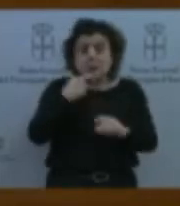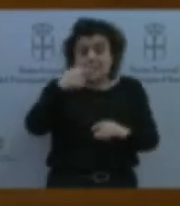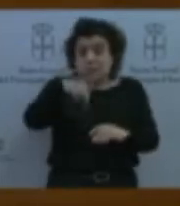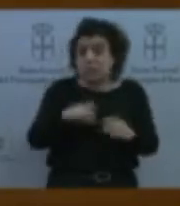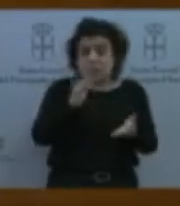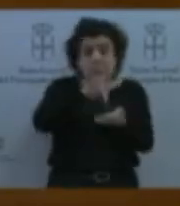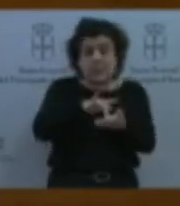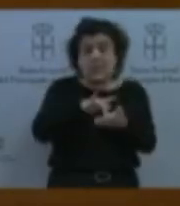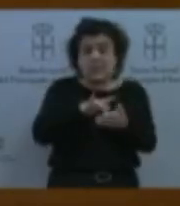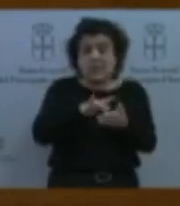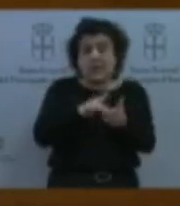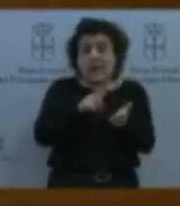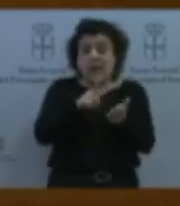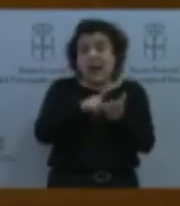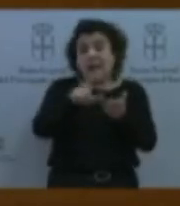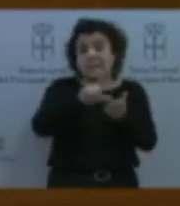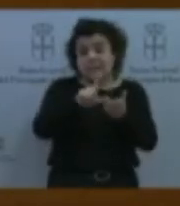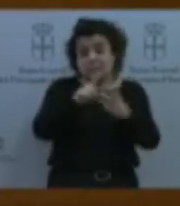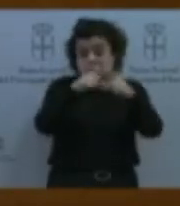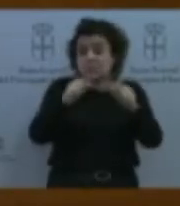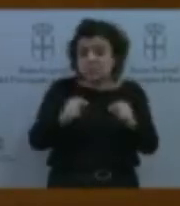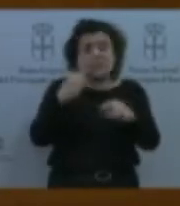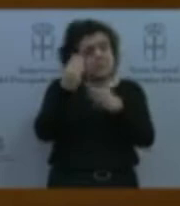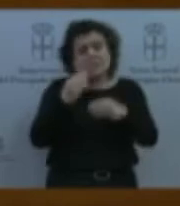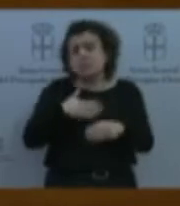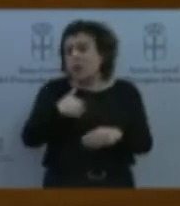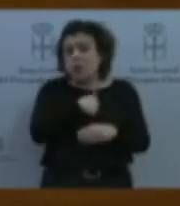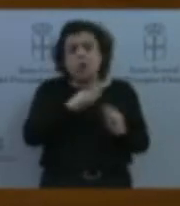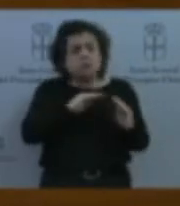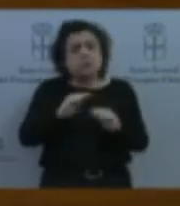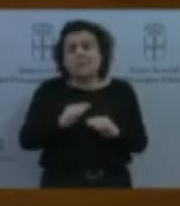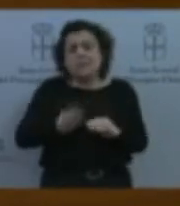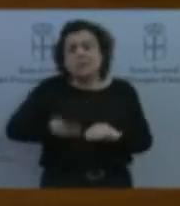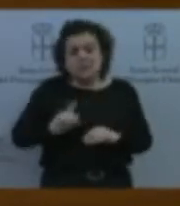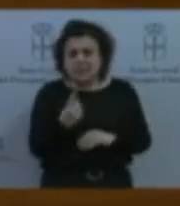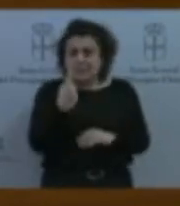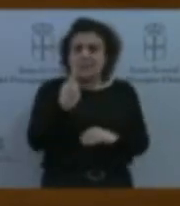más importante, ¿no?, en este ámbito. Desde el punto de vista de la situación económica, y es cierto,